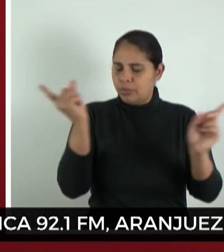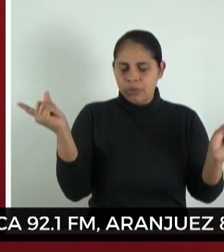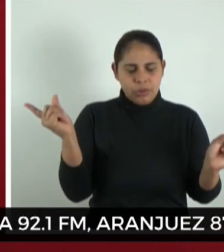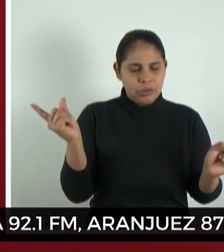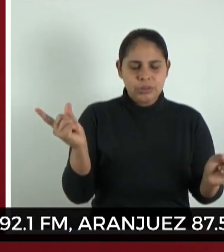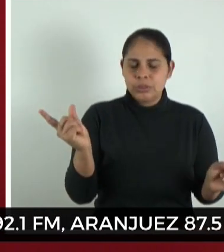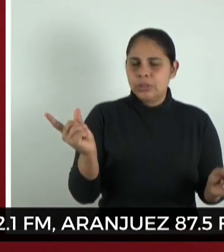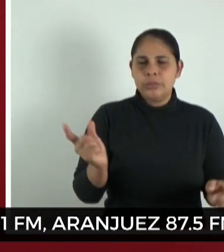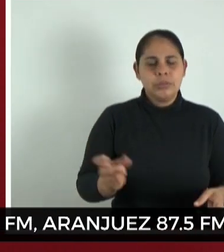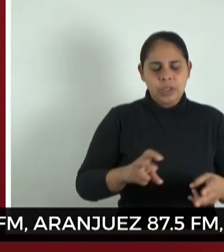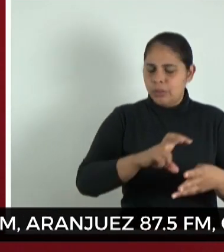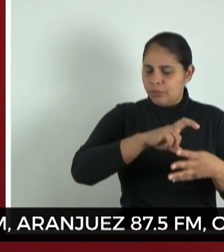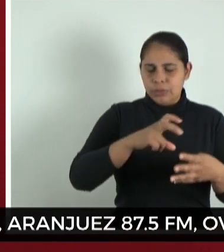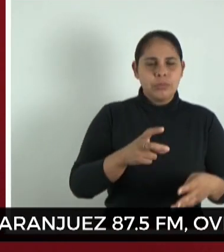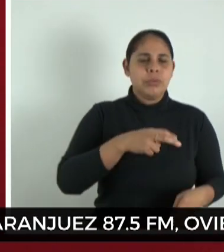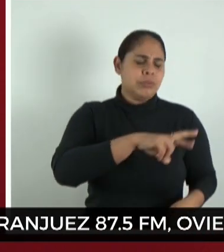ortodoxo, bautista.